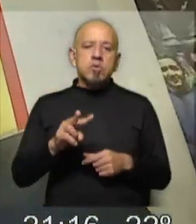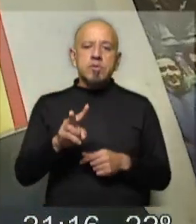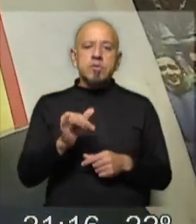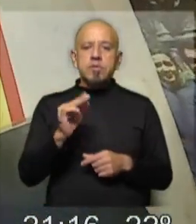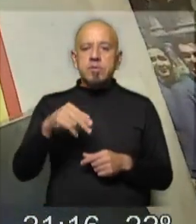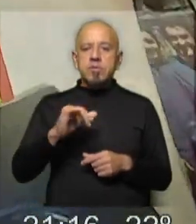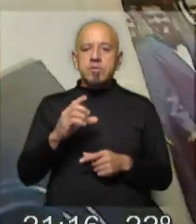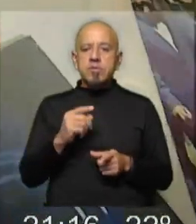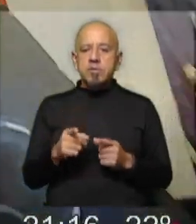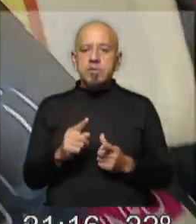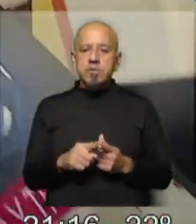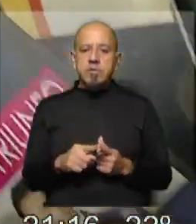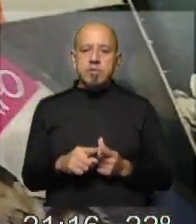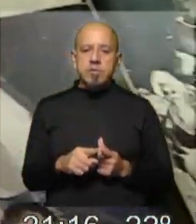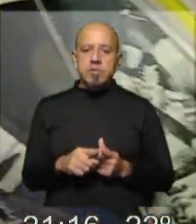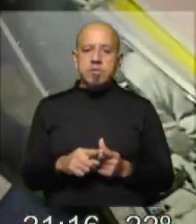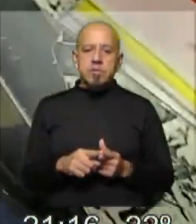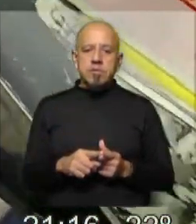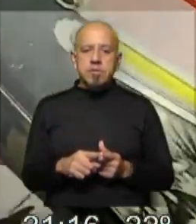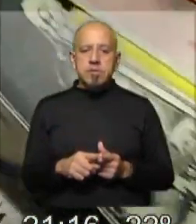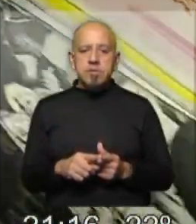sumando. Mira esta tapa acá con